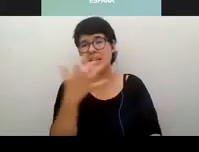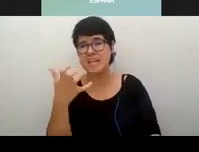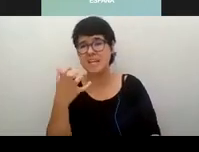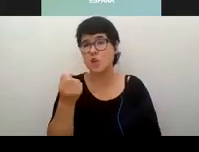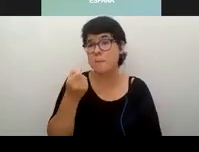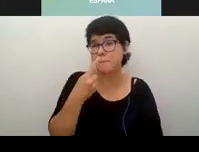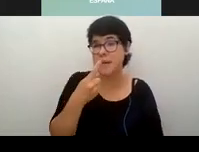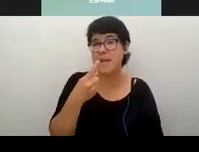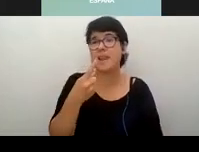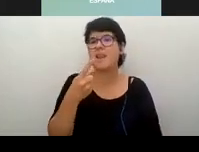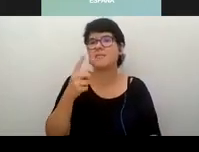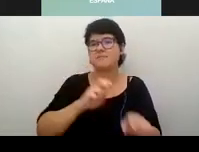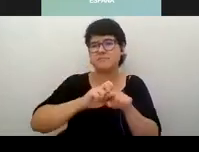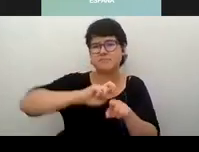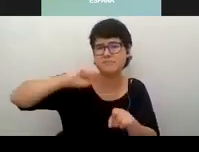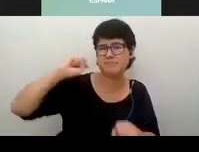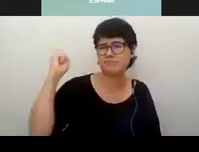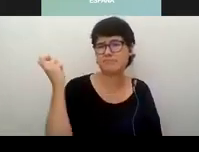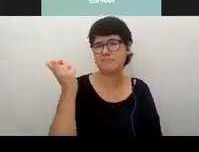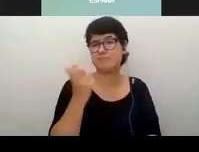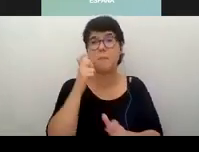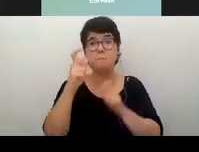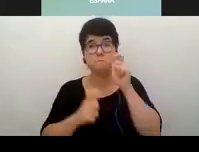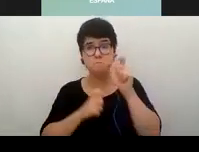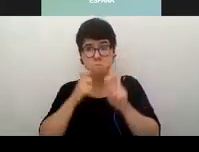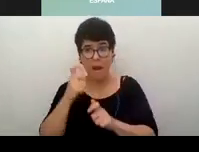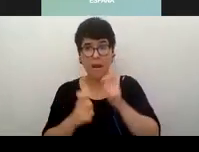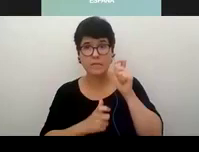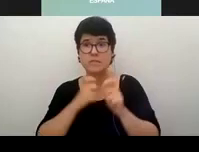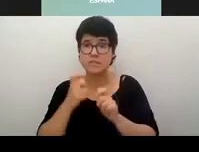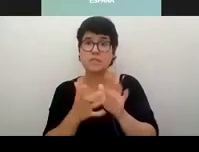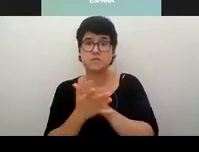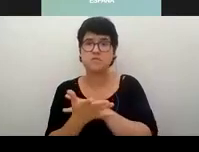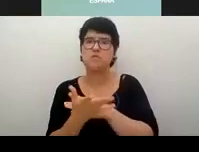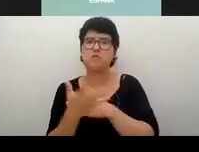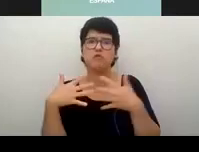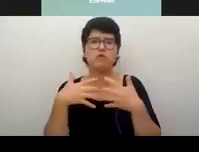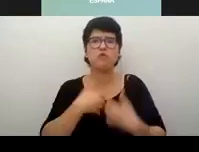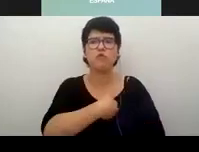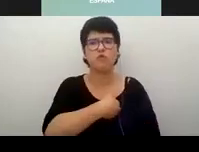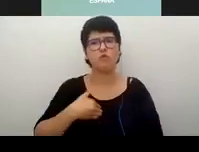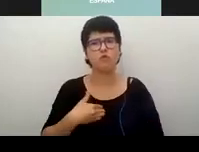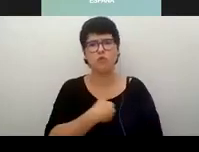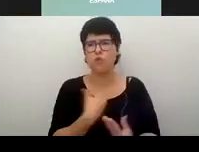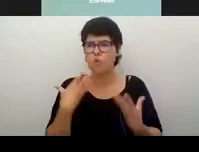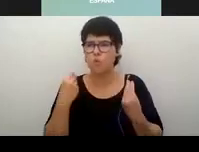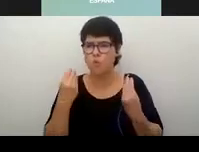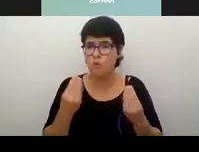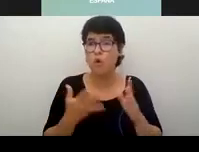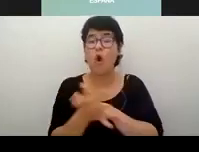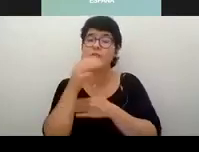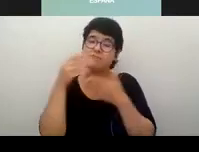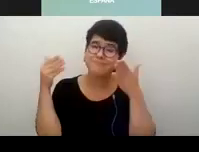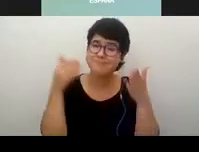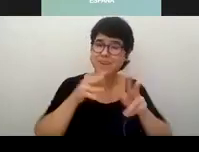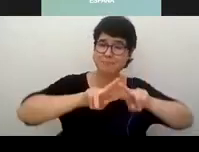de bacterias, que son quizás las que generan mayor número de funciones o en las que nos estamos centrando a nivel de investigación